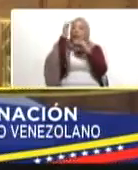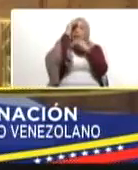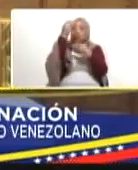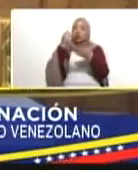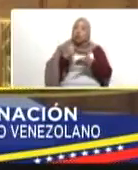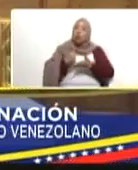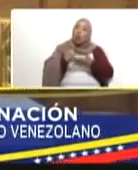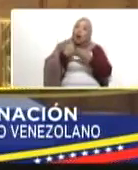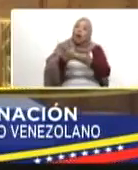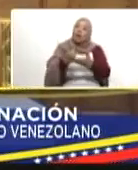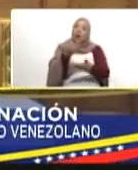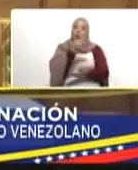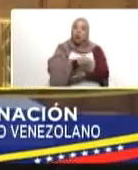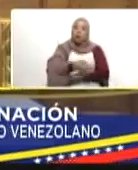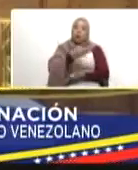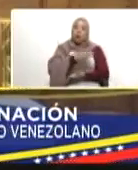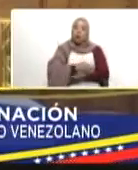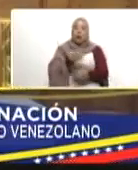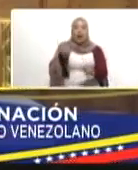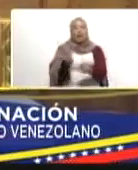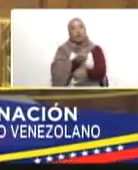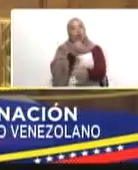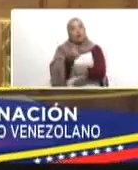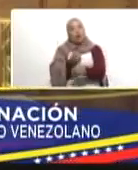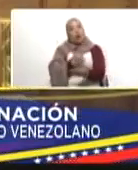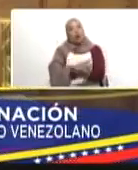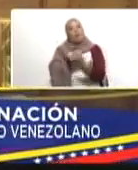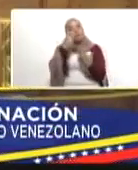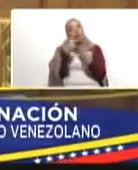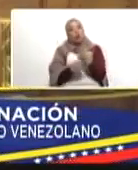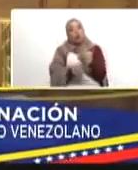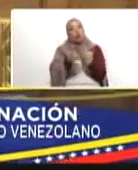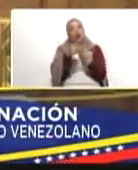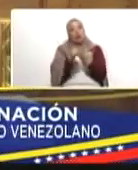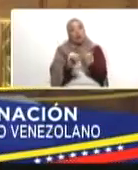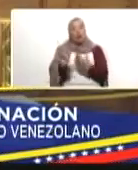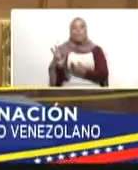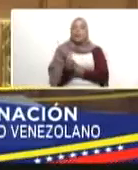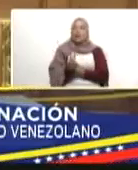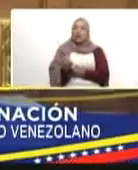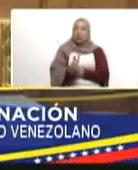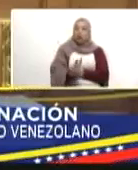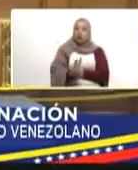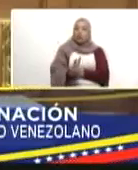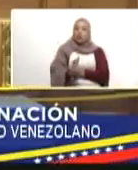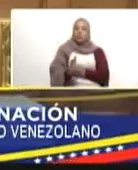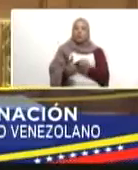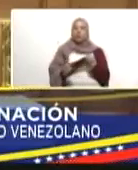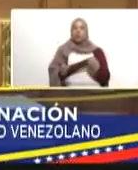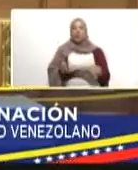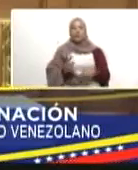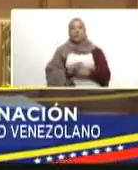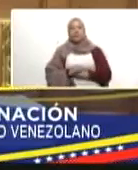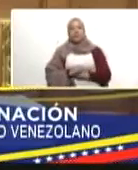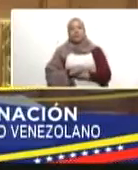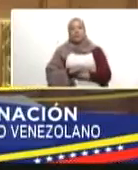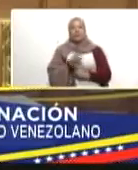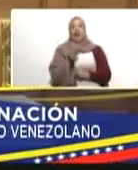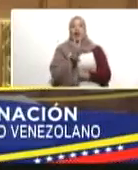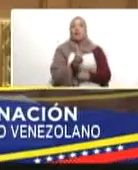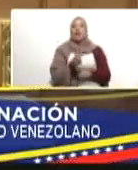sociales y la ejecución de obras y proyectos ent territorio venezolano el 26